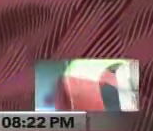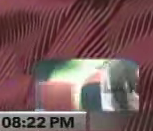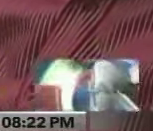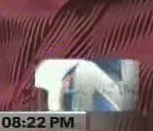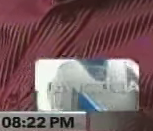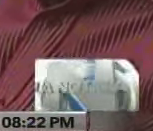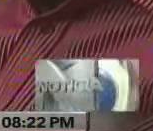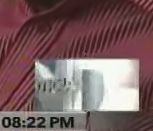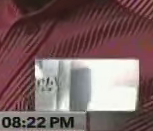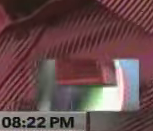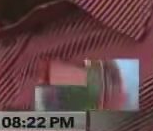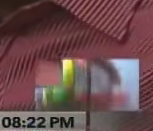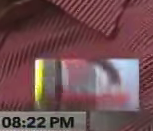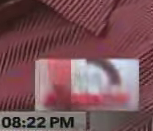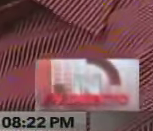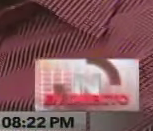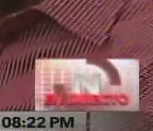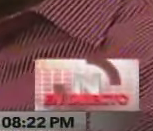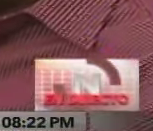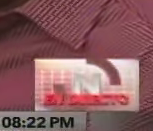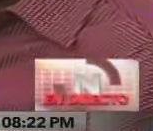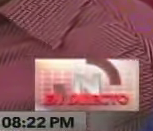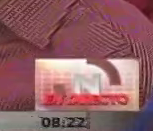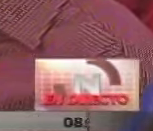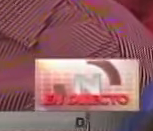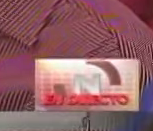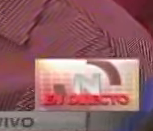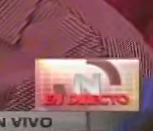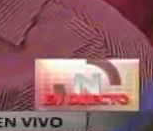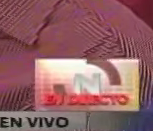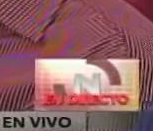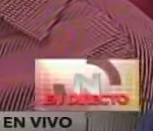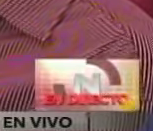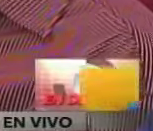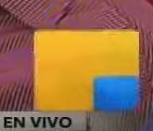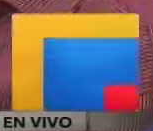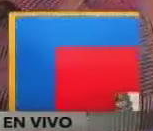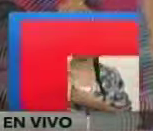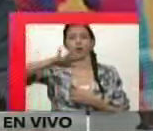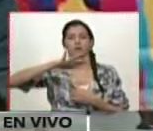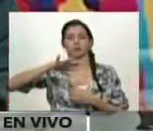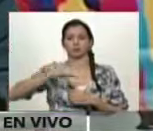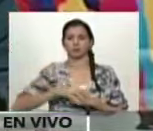Quiere decir que el 17% está en el campo.